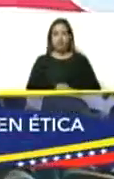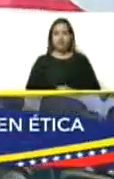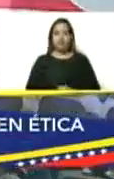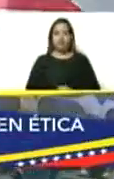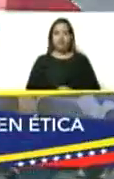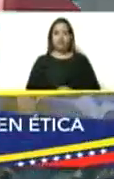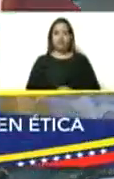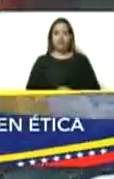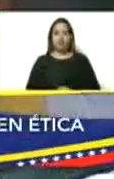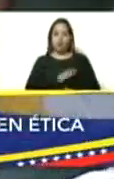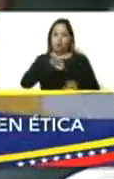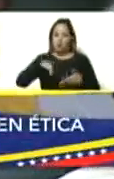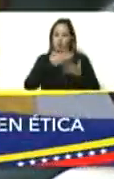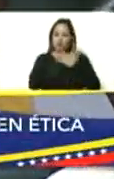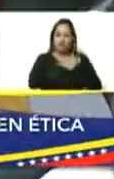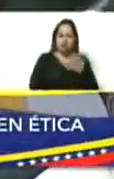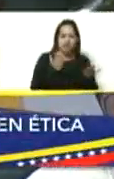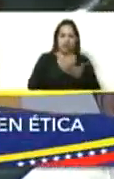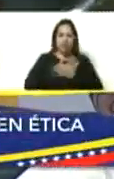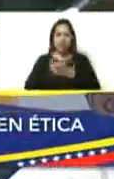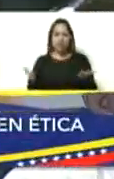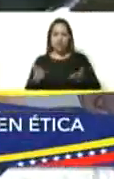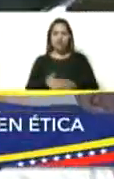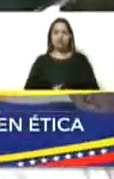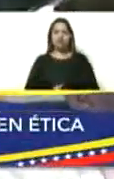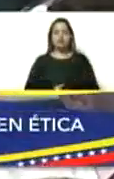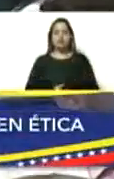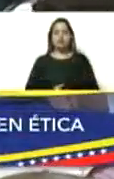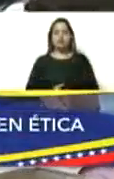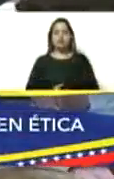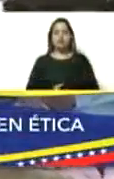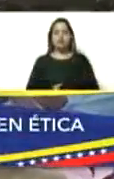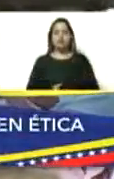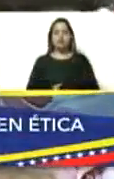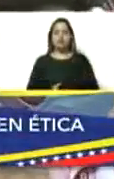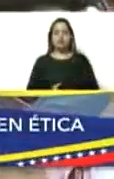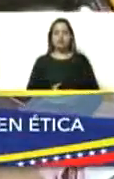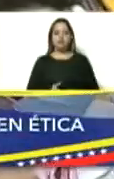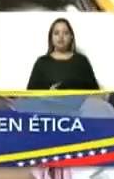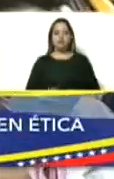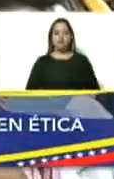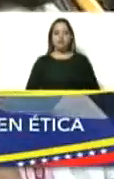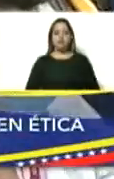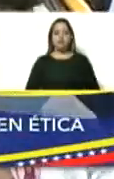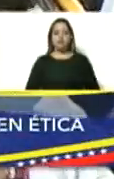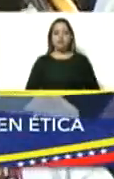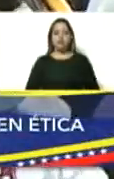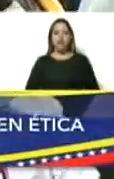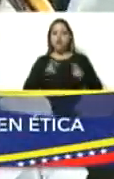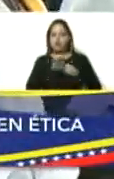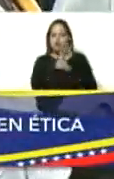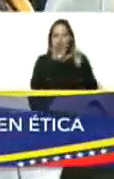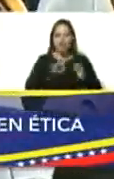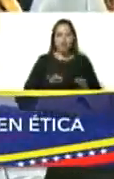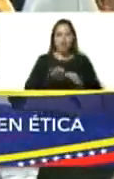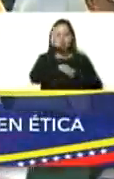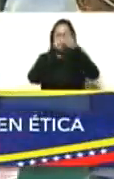con espíritu bondadoso, un nuevo escalón, cuando digo, es un nuevo escalón del